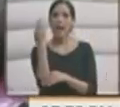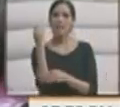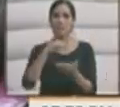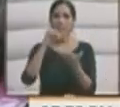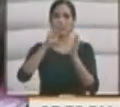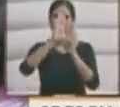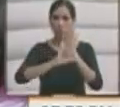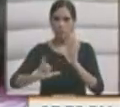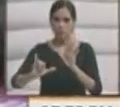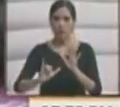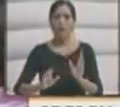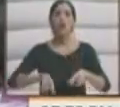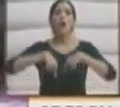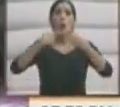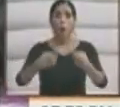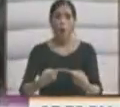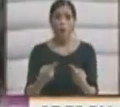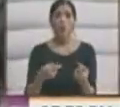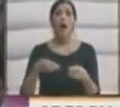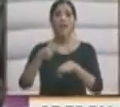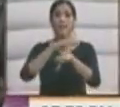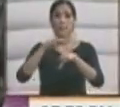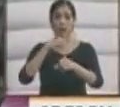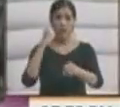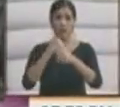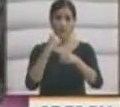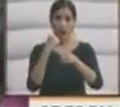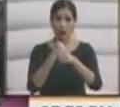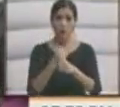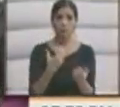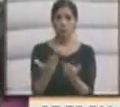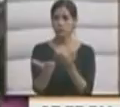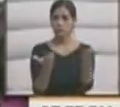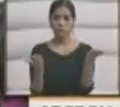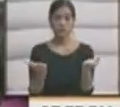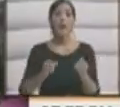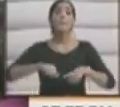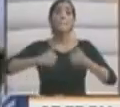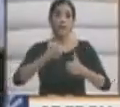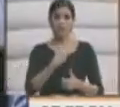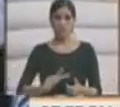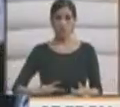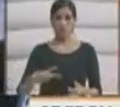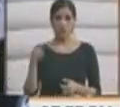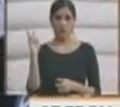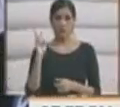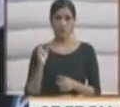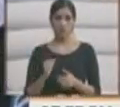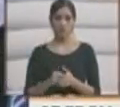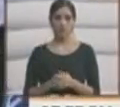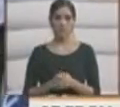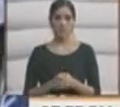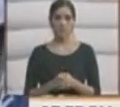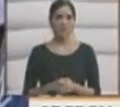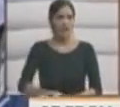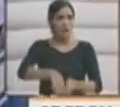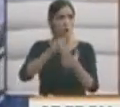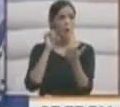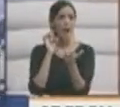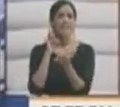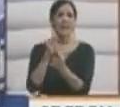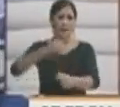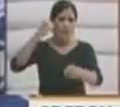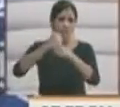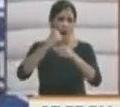Constituyente, llevar otro ante el Ministerio del Trabajo y llevar otro tras la vicepresidencia de la República. Si nos van a sacar de los trabajos, aquí va a haber